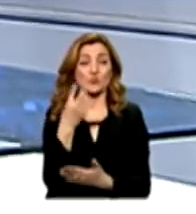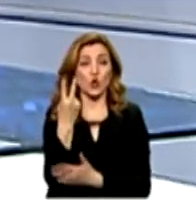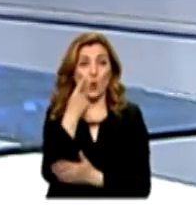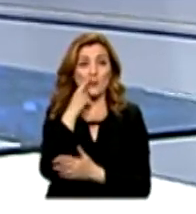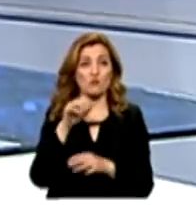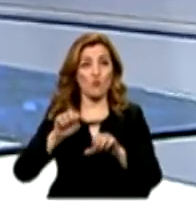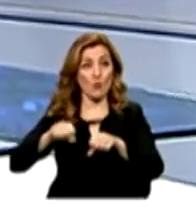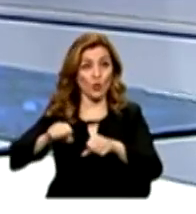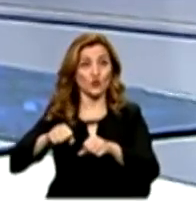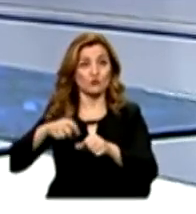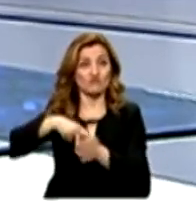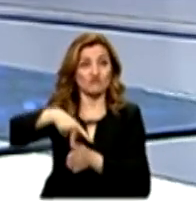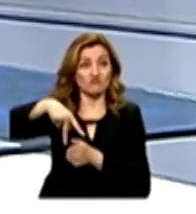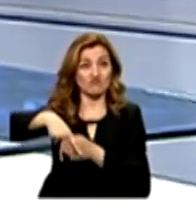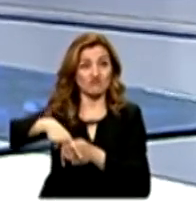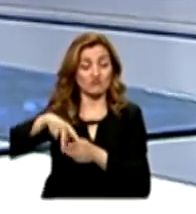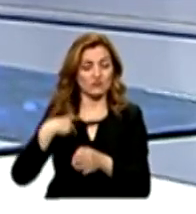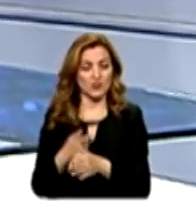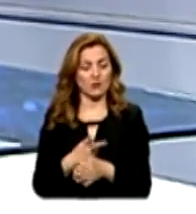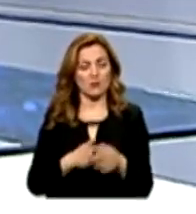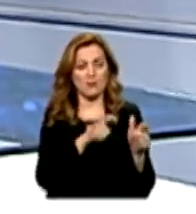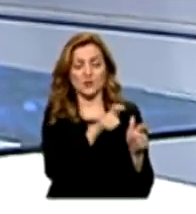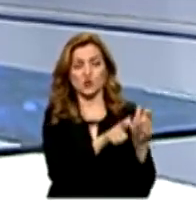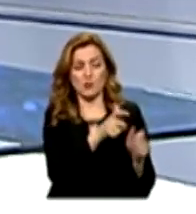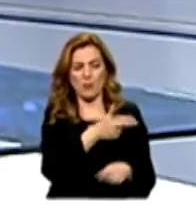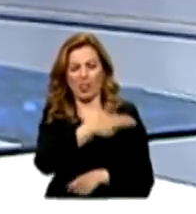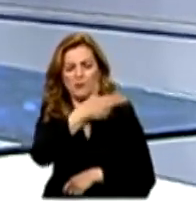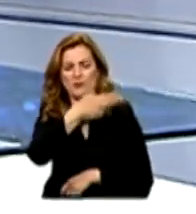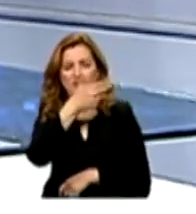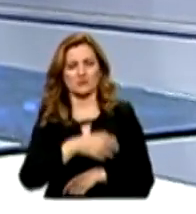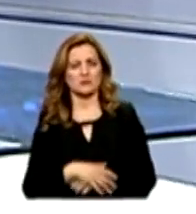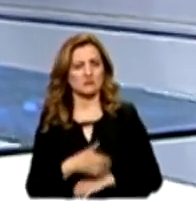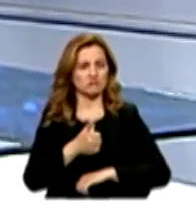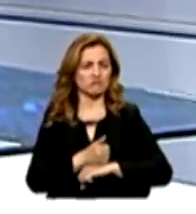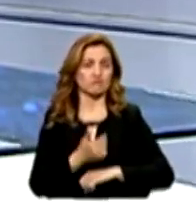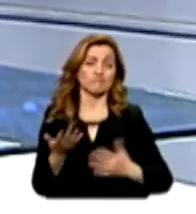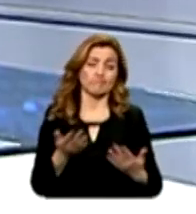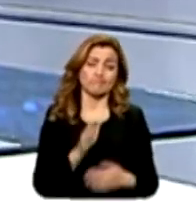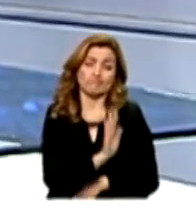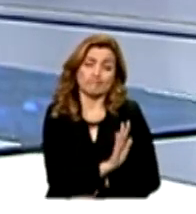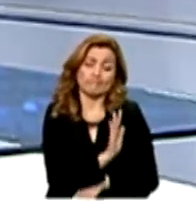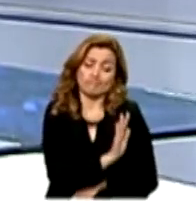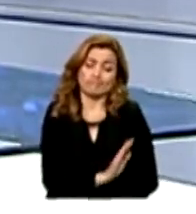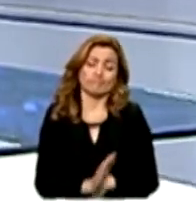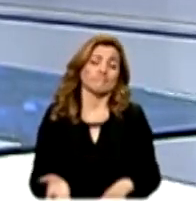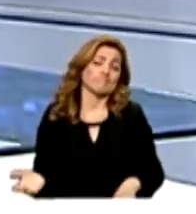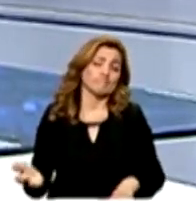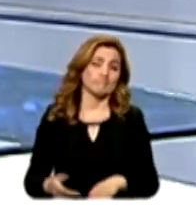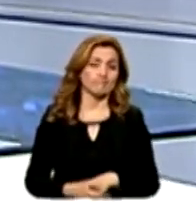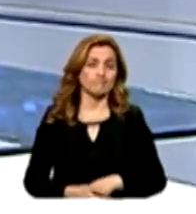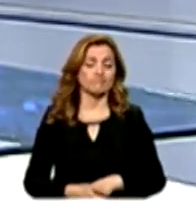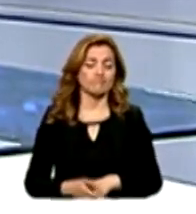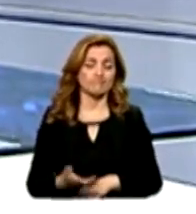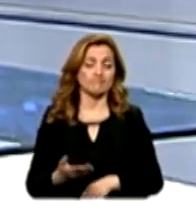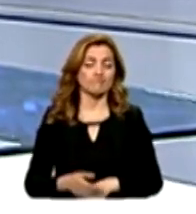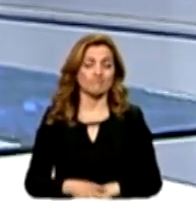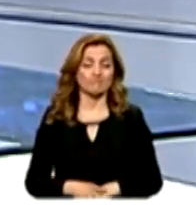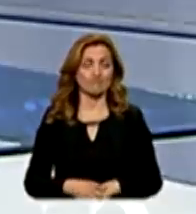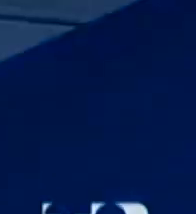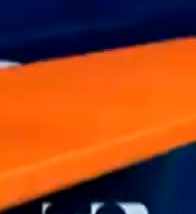moto fueron quienes asesinaron a las personas. Las autoridades creen que se trataría de una venganza. César Macías